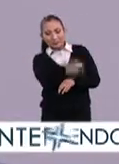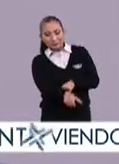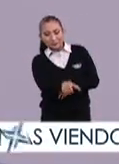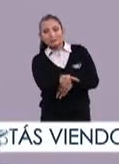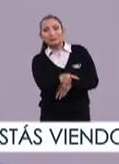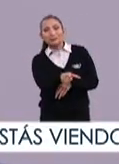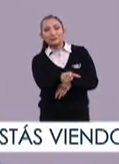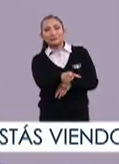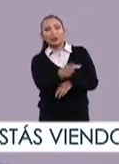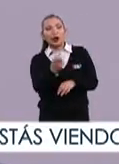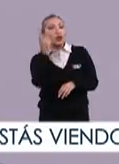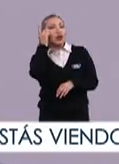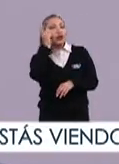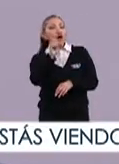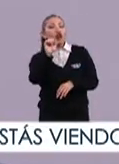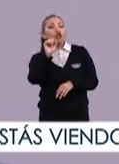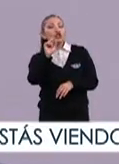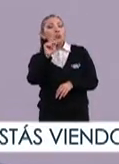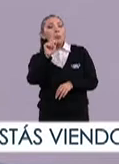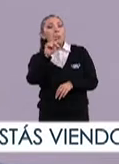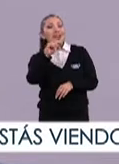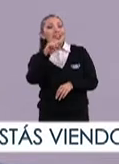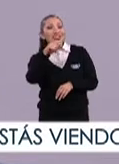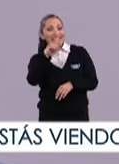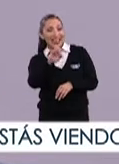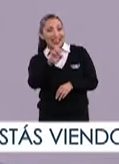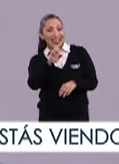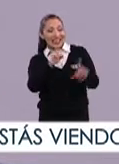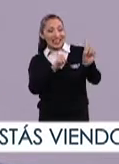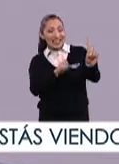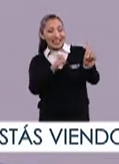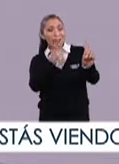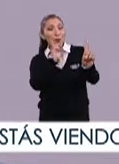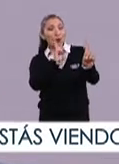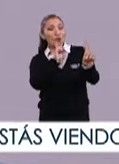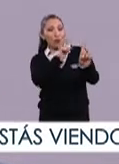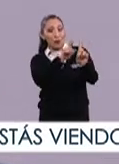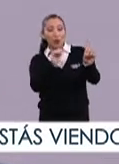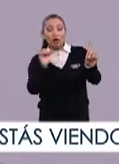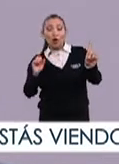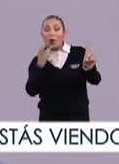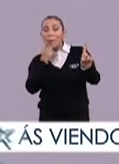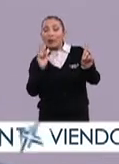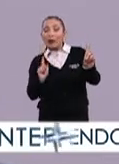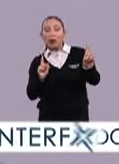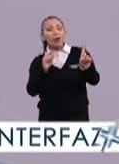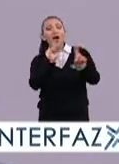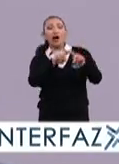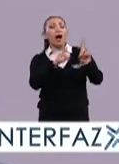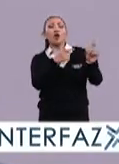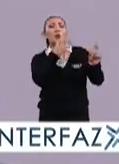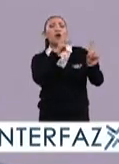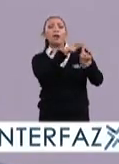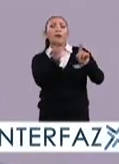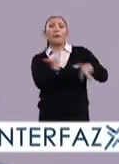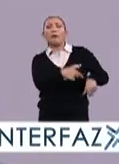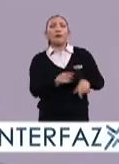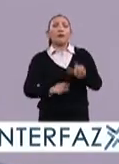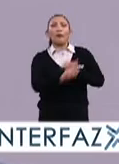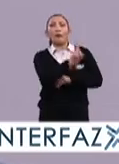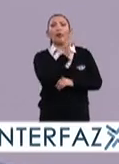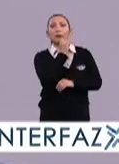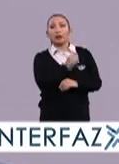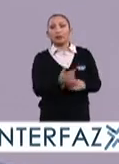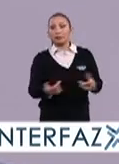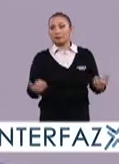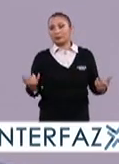de propietario y suplente del mismo género y la alternancia de los propios géneros, es cerrarle el paso a cualquier forma de